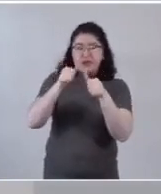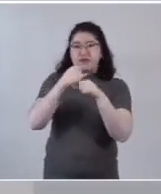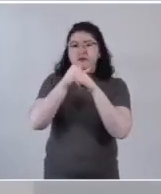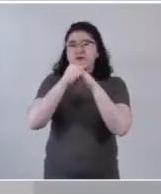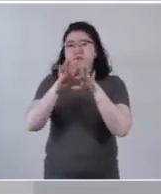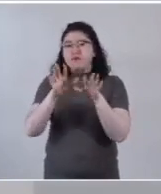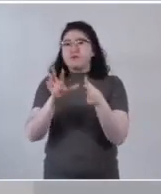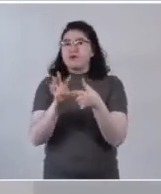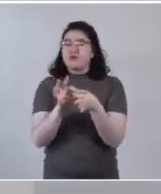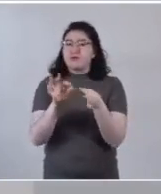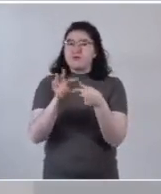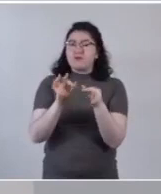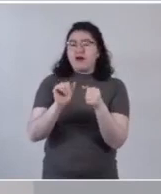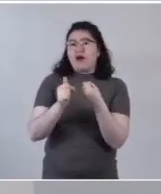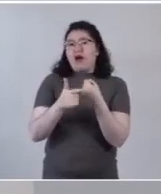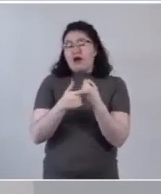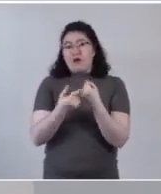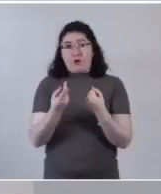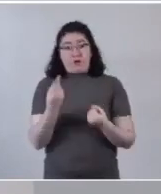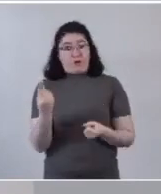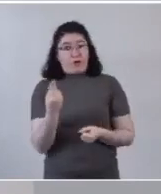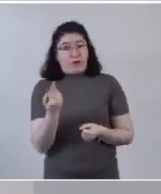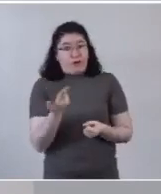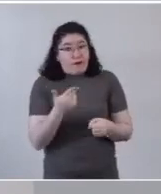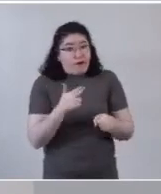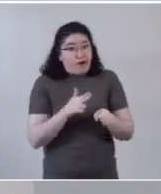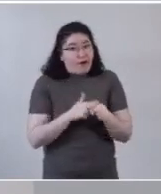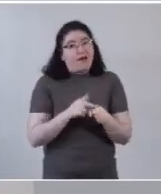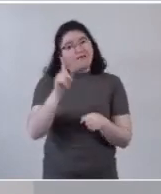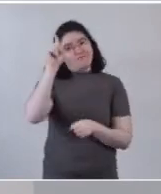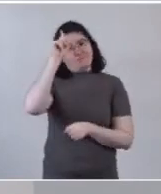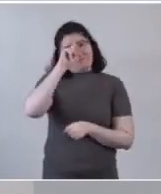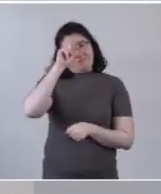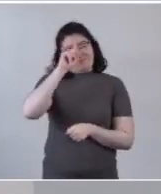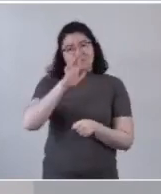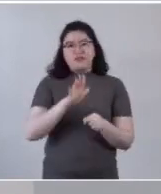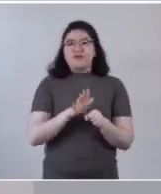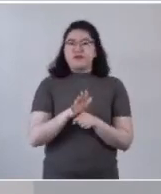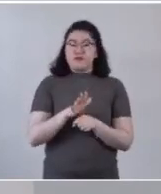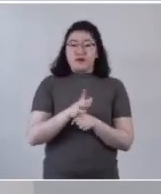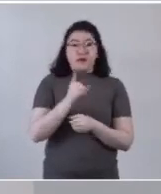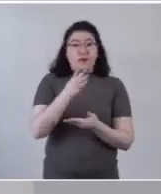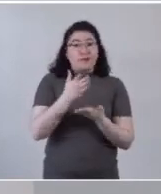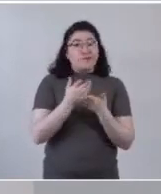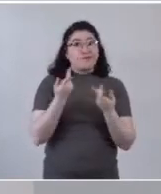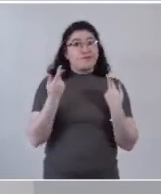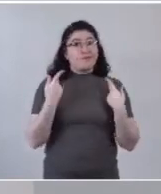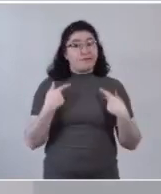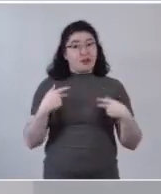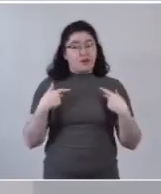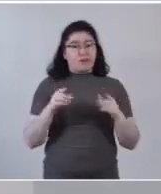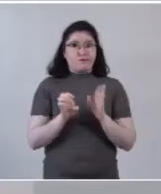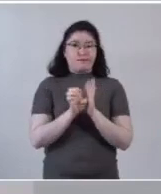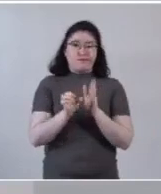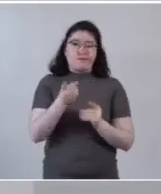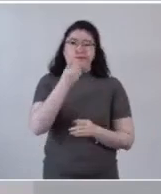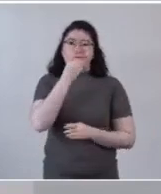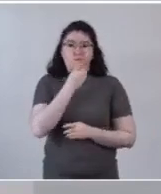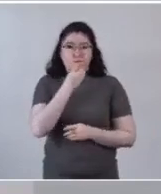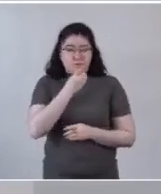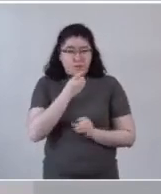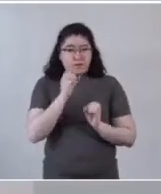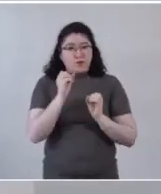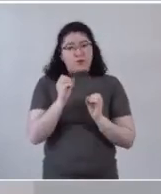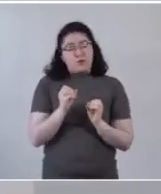orientan en caso de necesitar un hospital, que particularmente se está orientando a personas que tengan diabetes, hipertensión, a